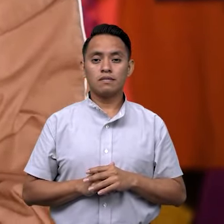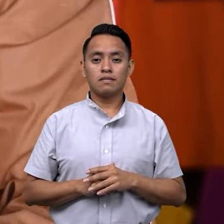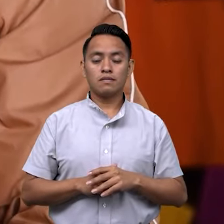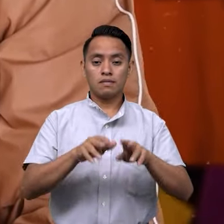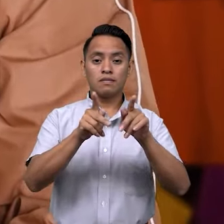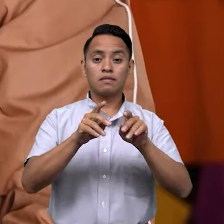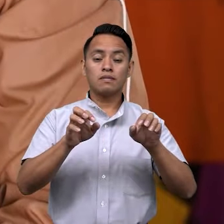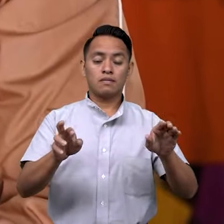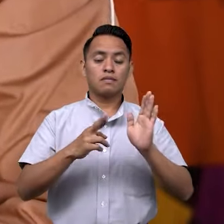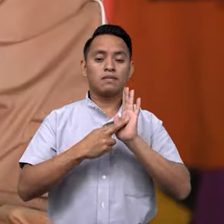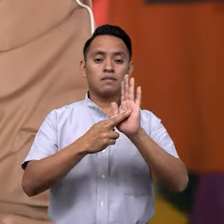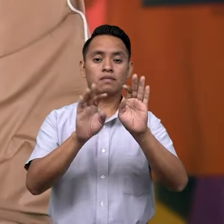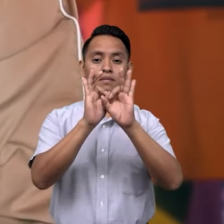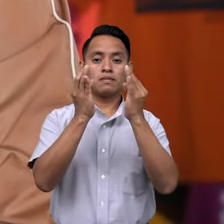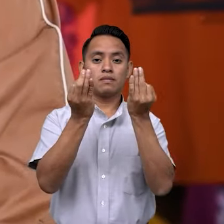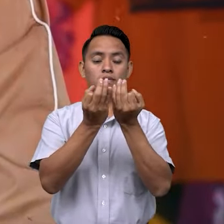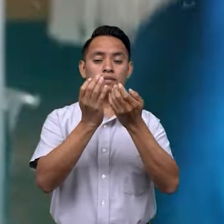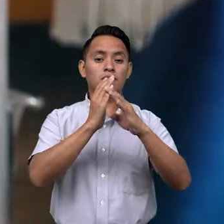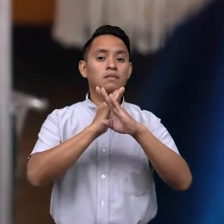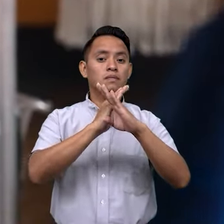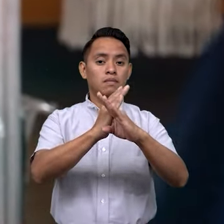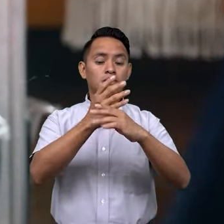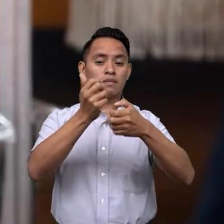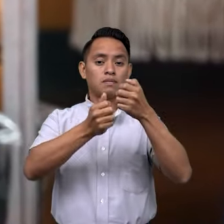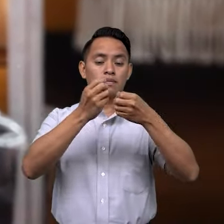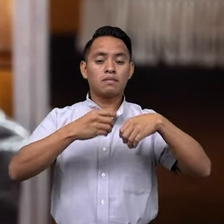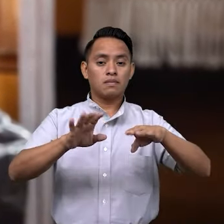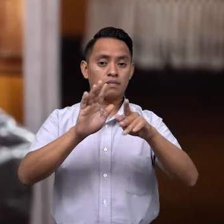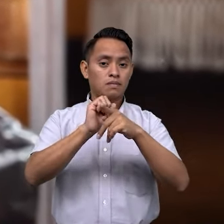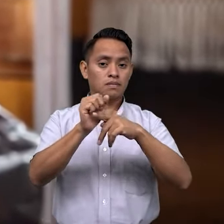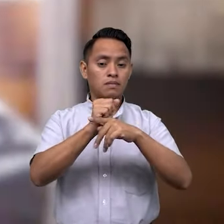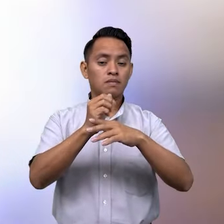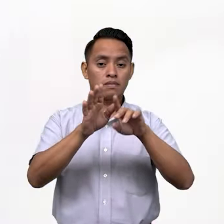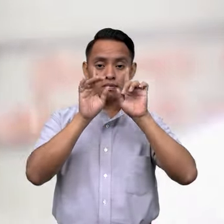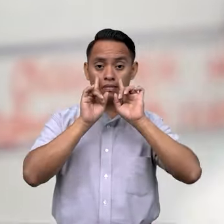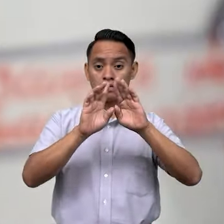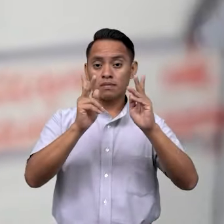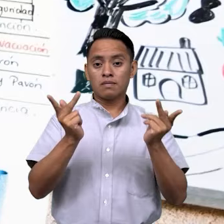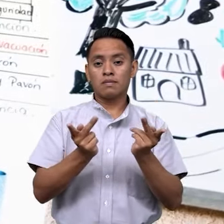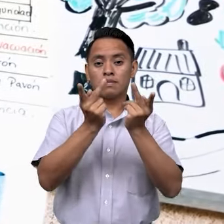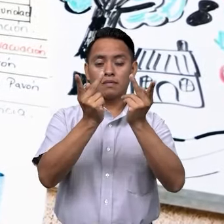Los planes de respuesta familiares multiamenazas nos preparan para proteger la vida.